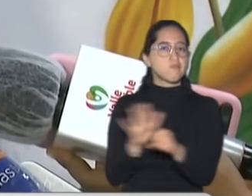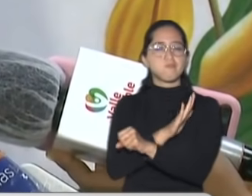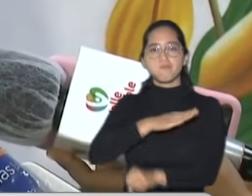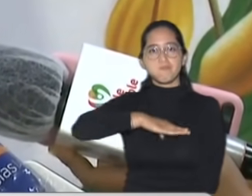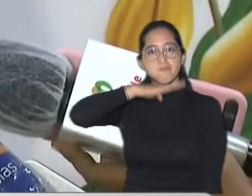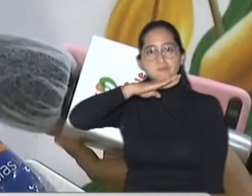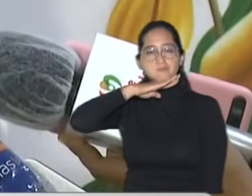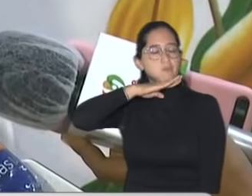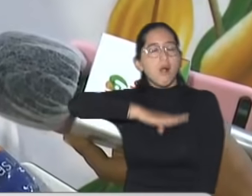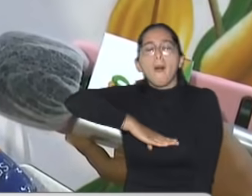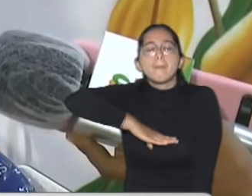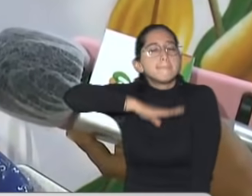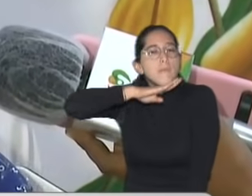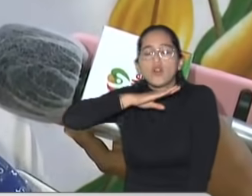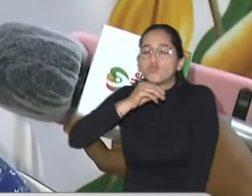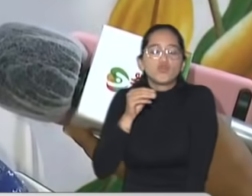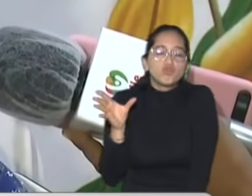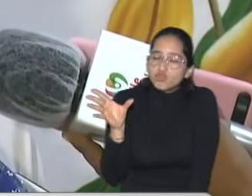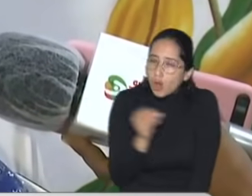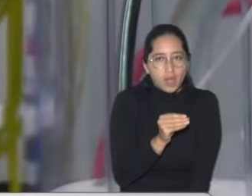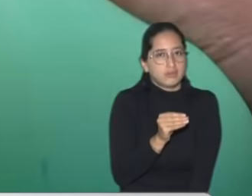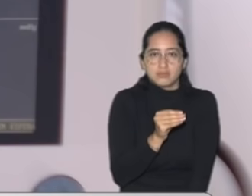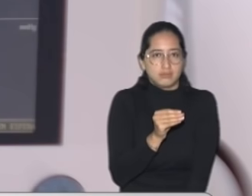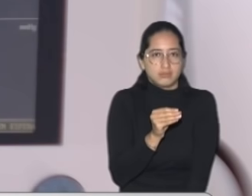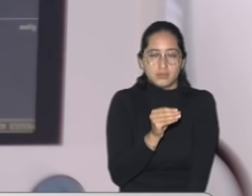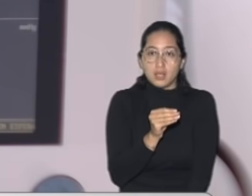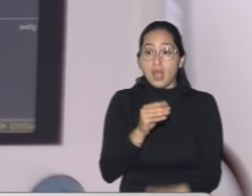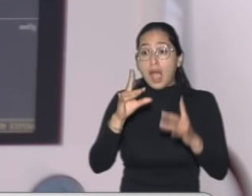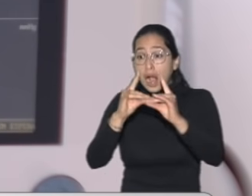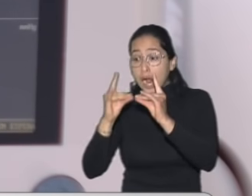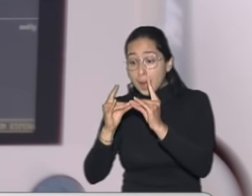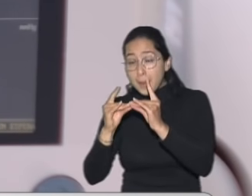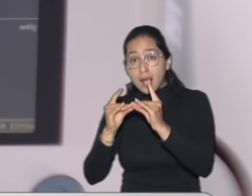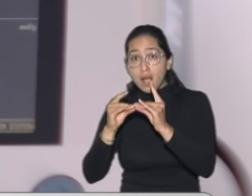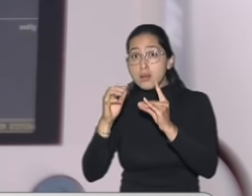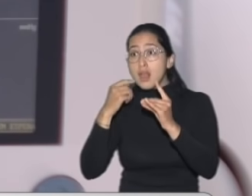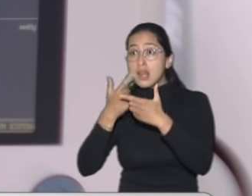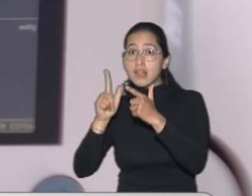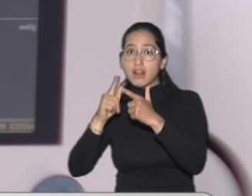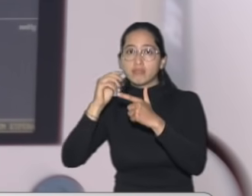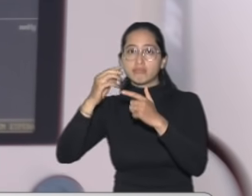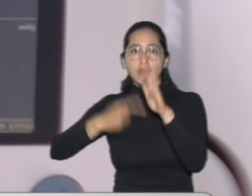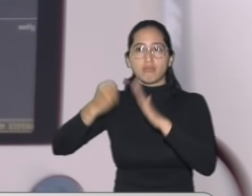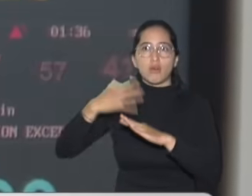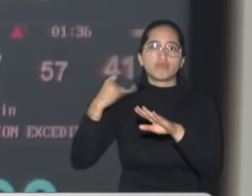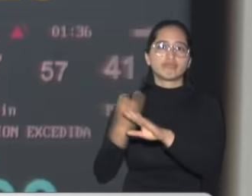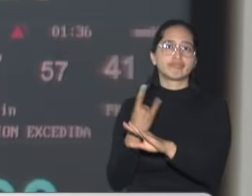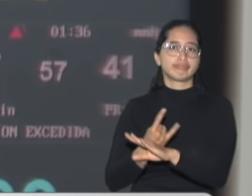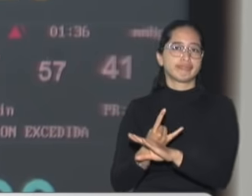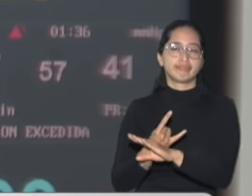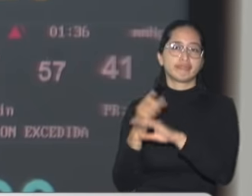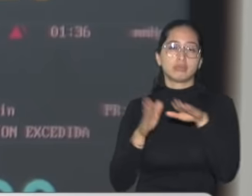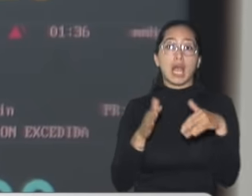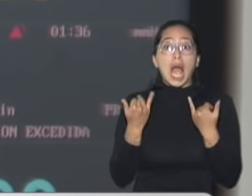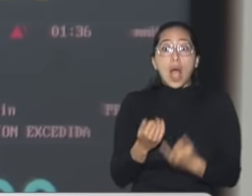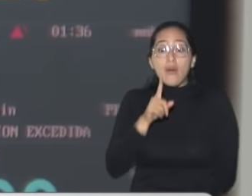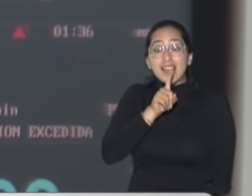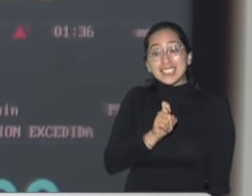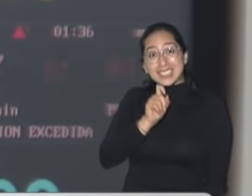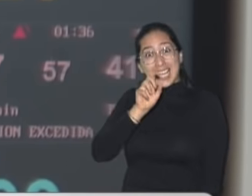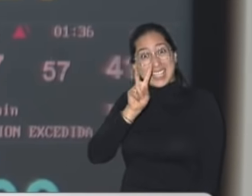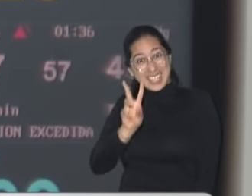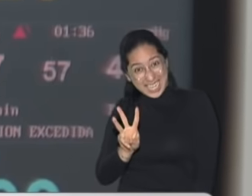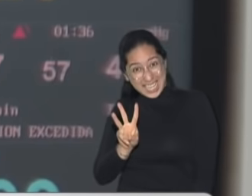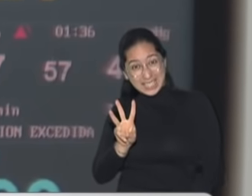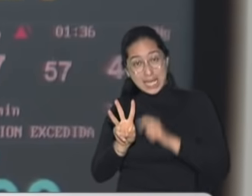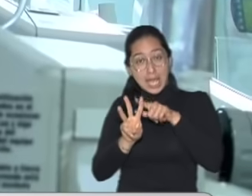cama desocupada sin ocupar. Clínica, cama que se desocupa, cama que ocupamos. Actualmente hay 63 pacientes que buscan un